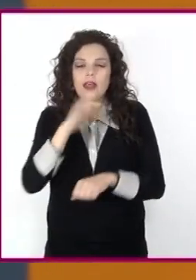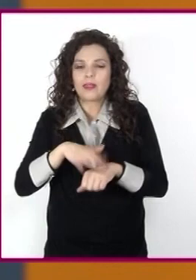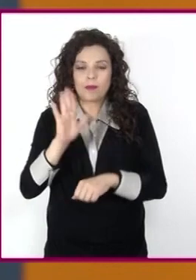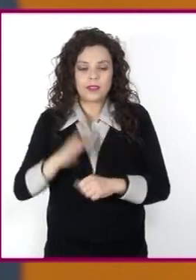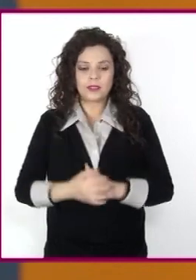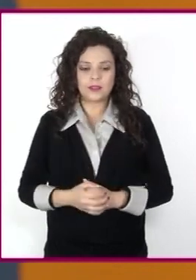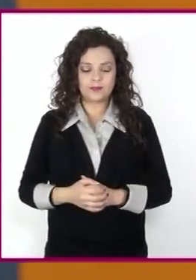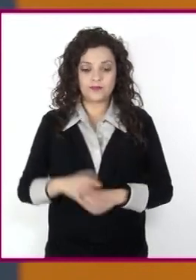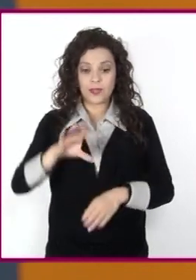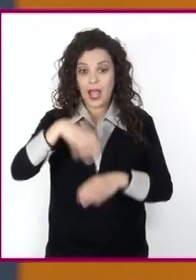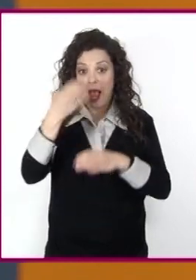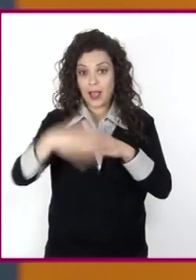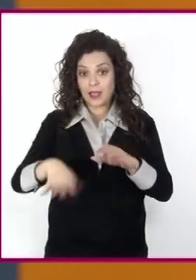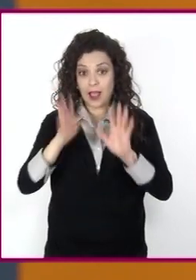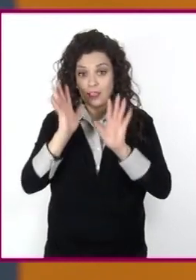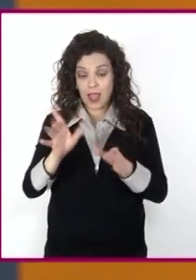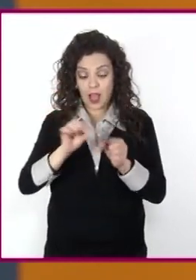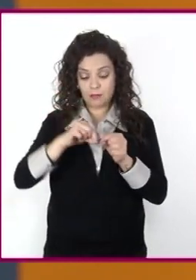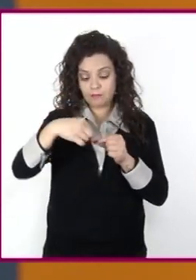Terminamos de enrollarla.